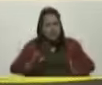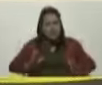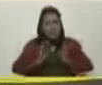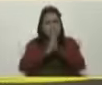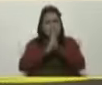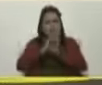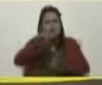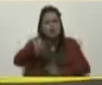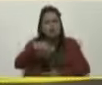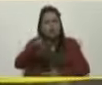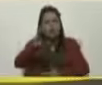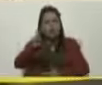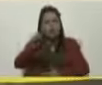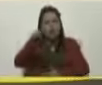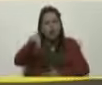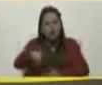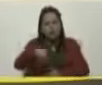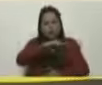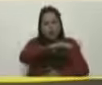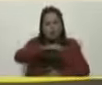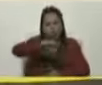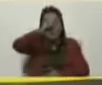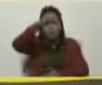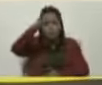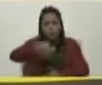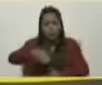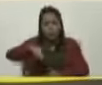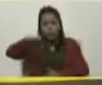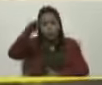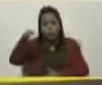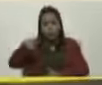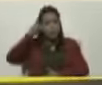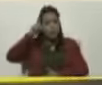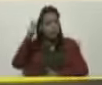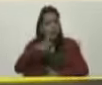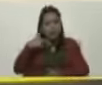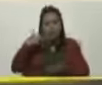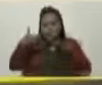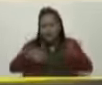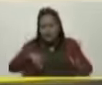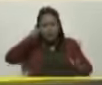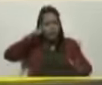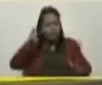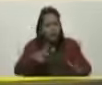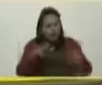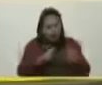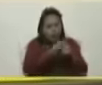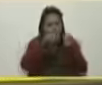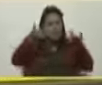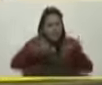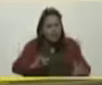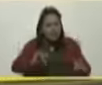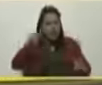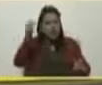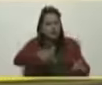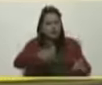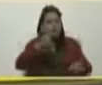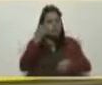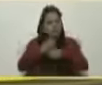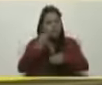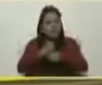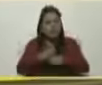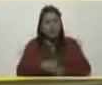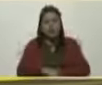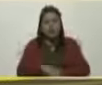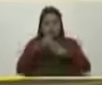en el estado Guárico, soy guariqueña, amo mi estado, tengo mis hijos allí, son profesionales, tengo mis